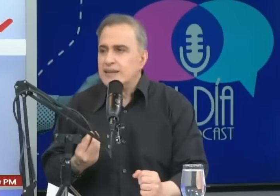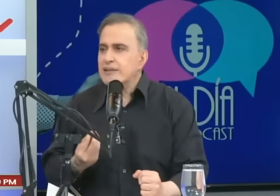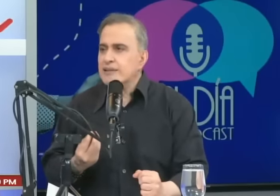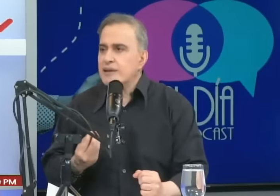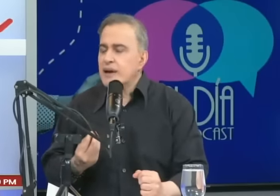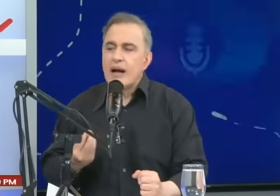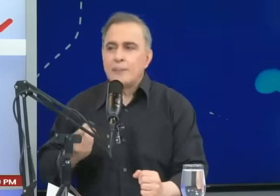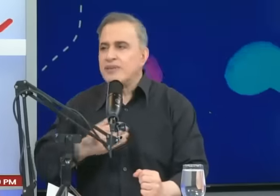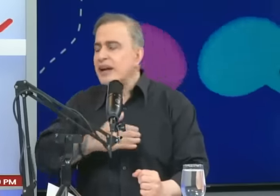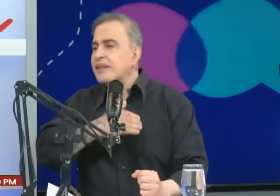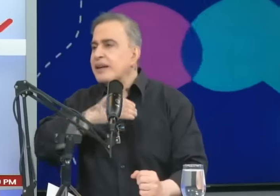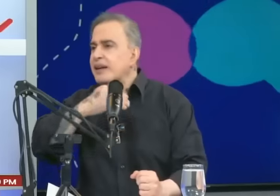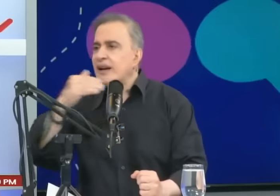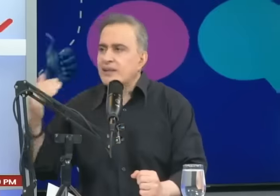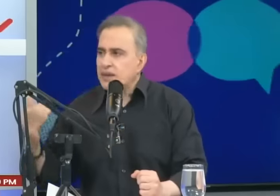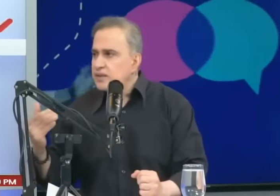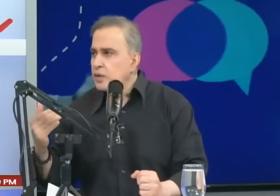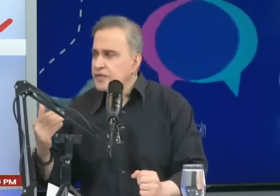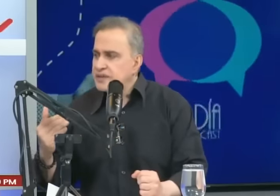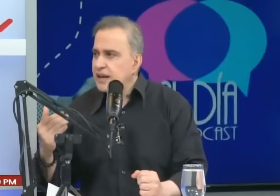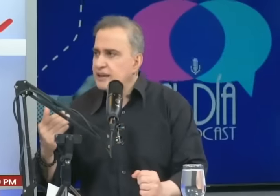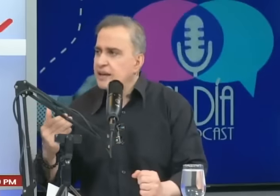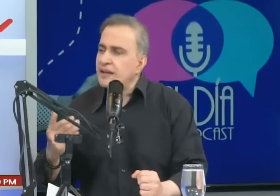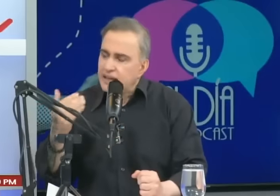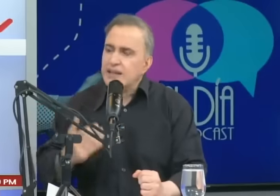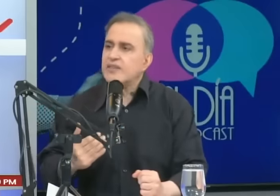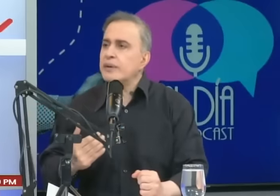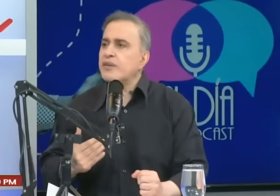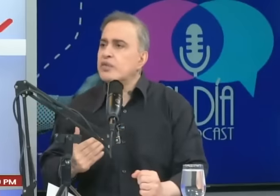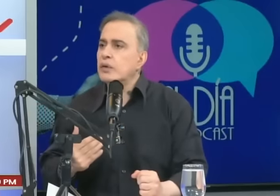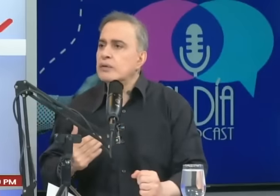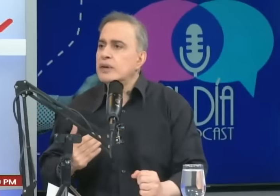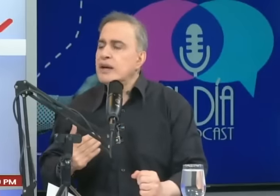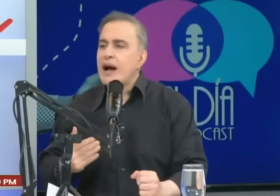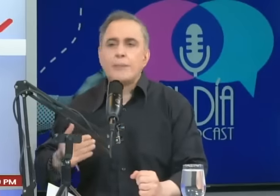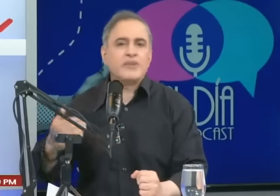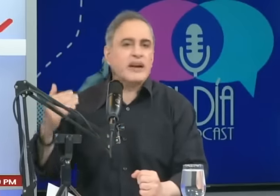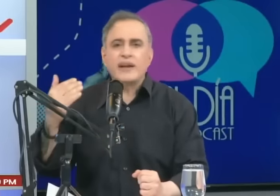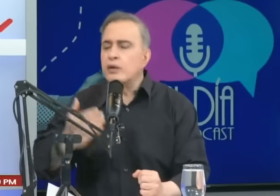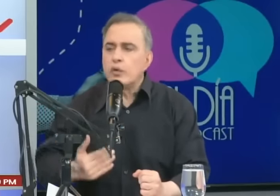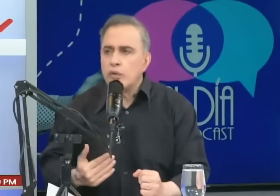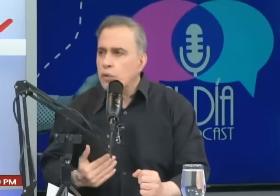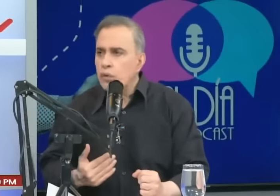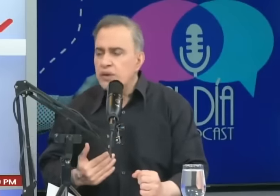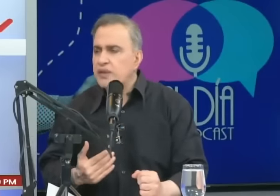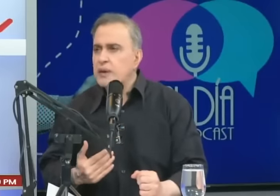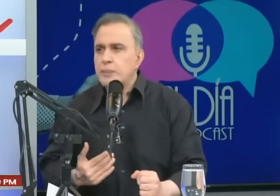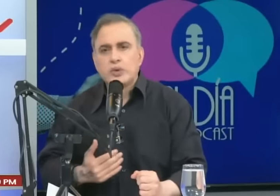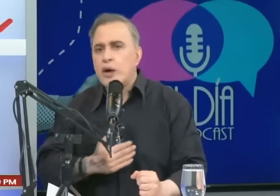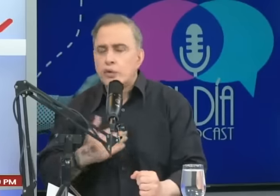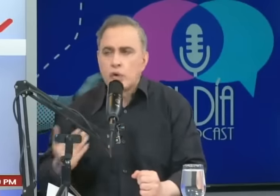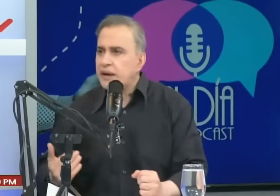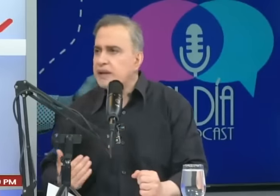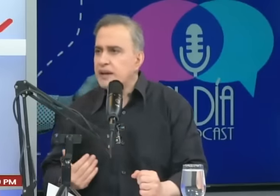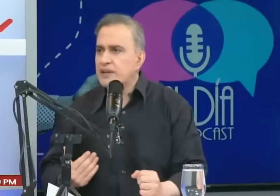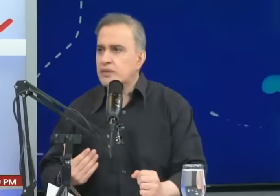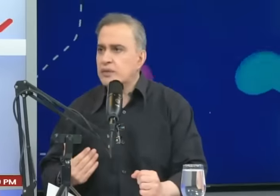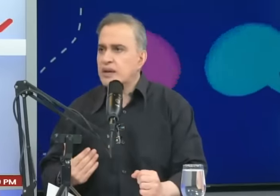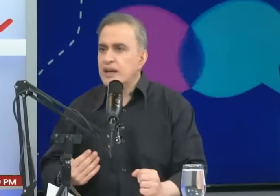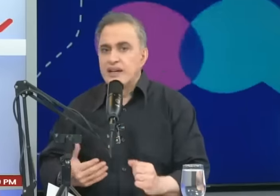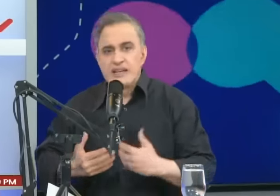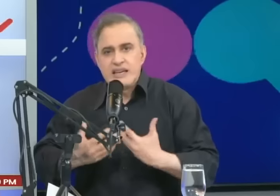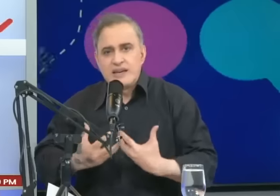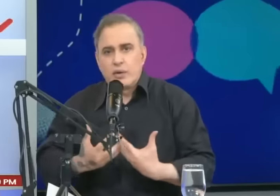creí, a pesar de que era la tesis oficial, en esa versión. A pesar de que lo hubiesen imputado, no creí en